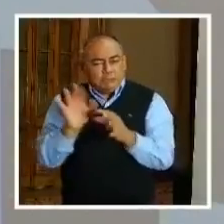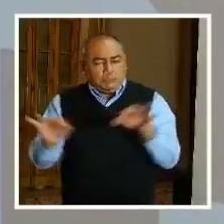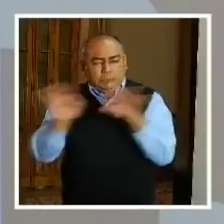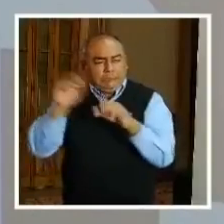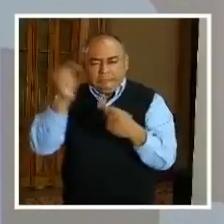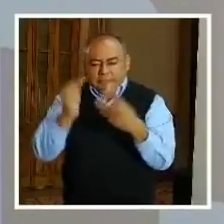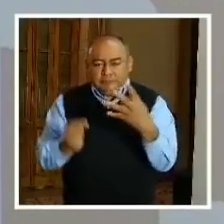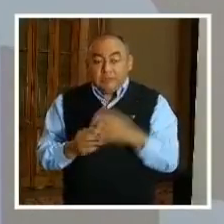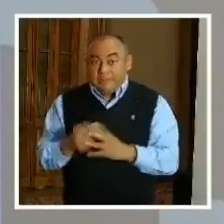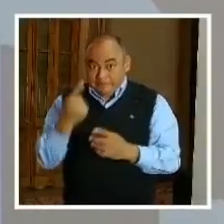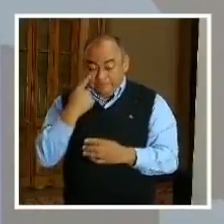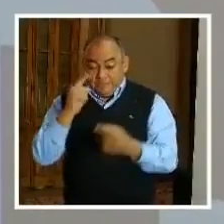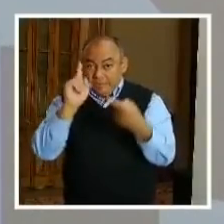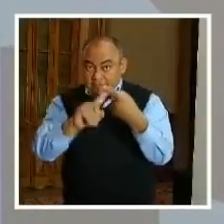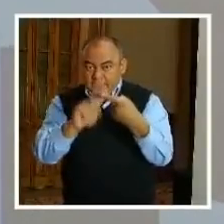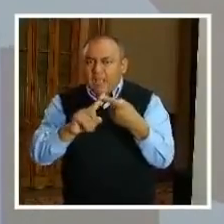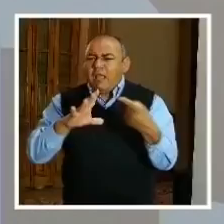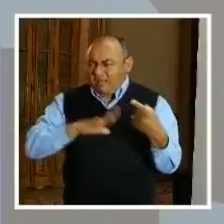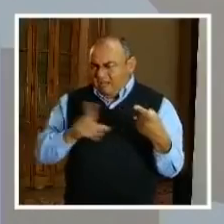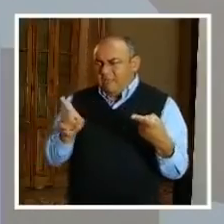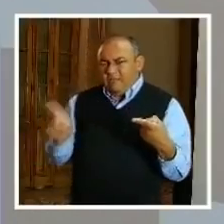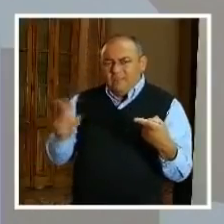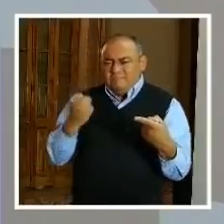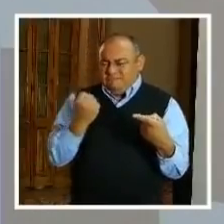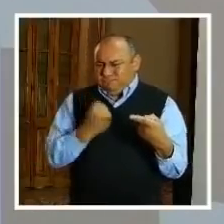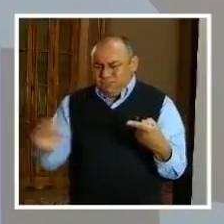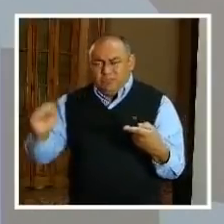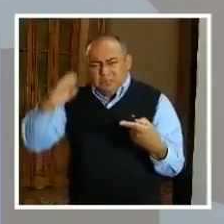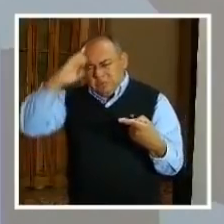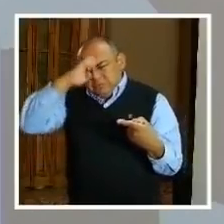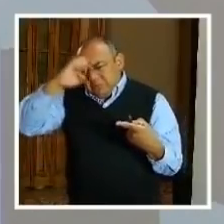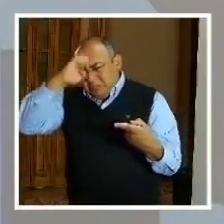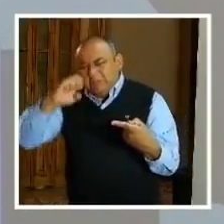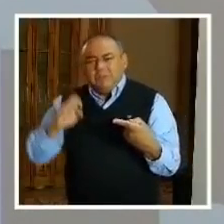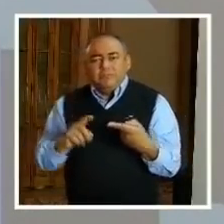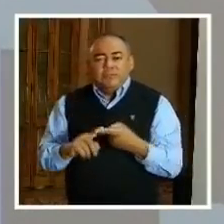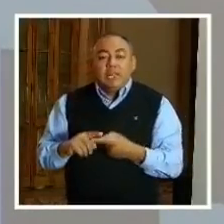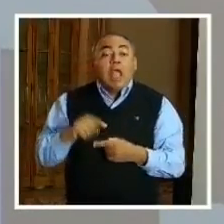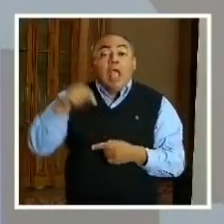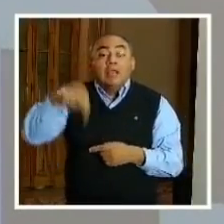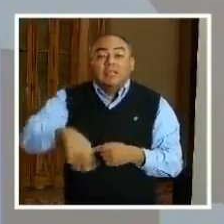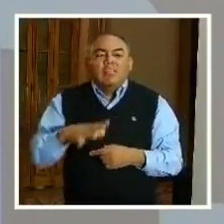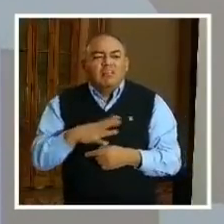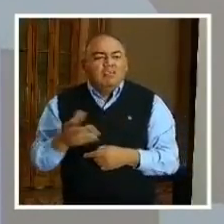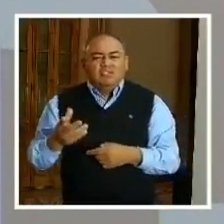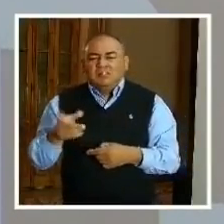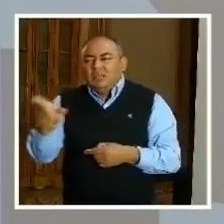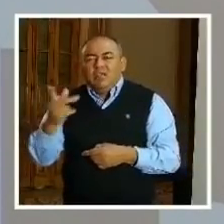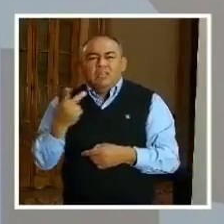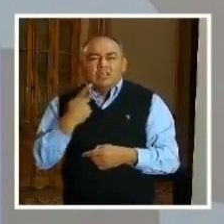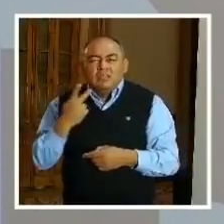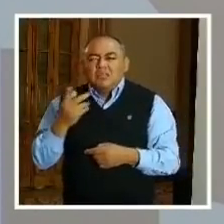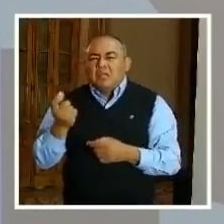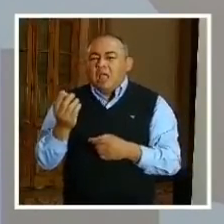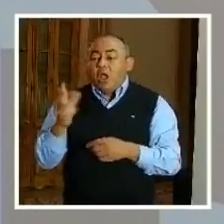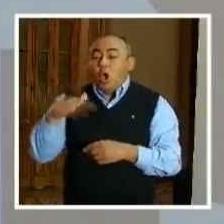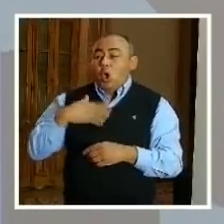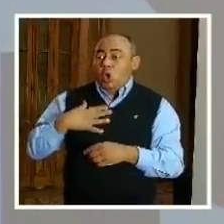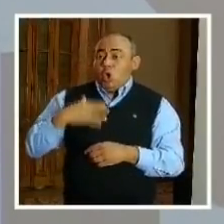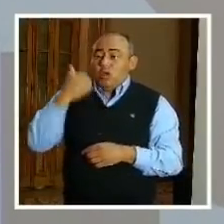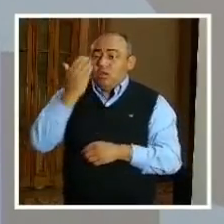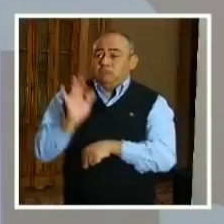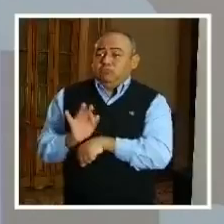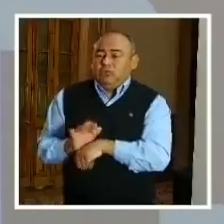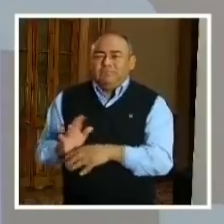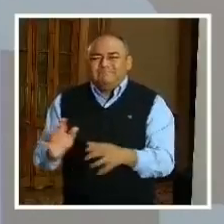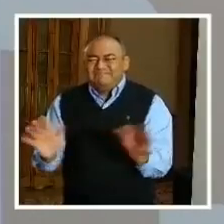expertos. Aquí no hay grillos ni políticos, sino los mejores